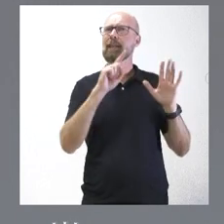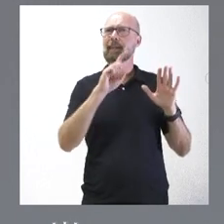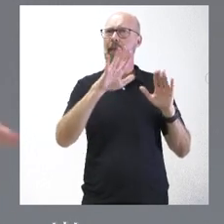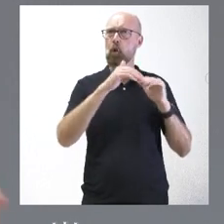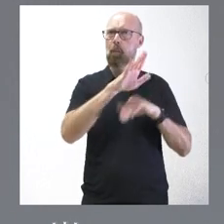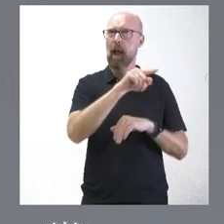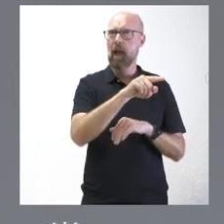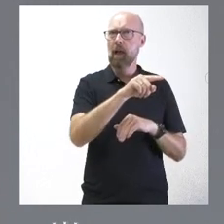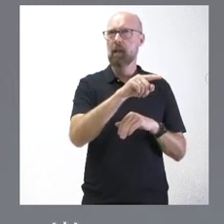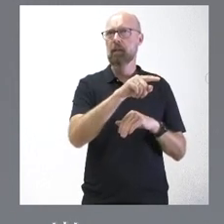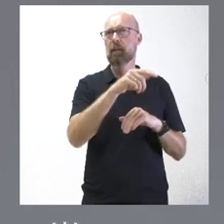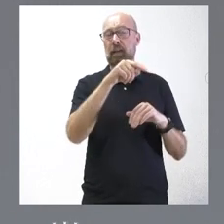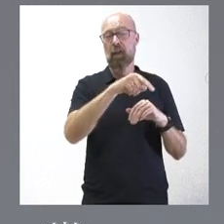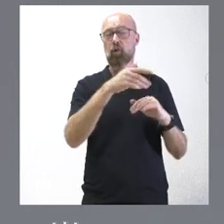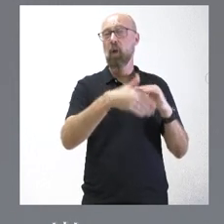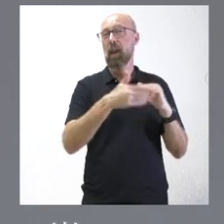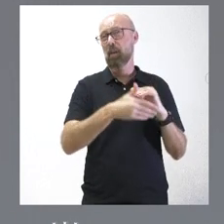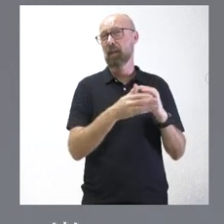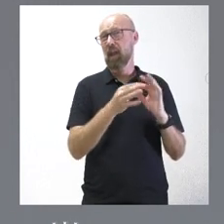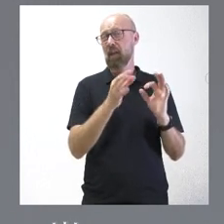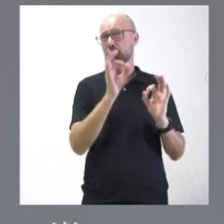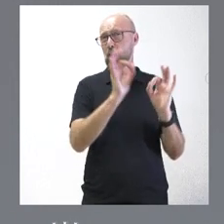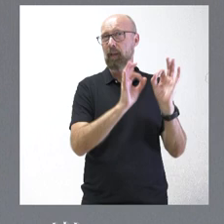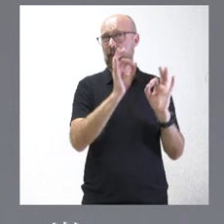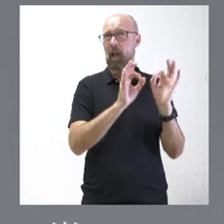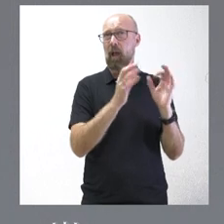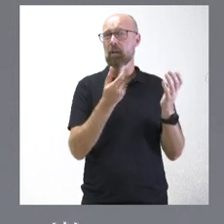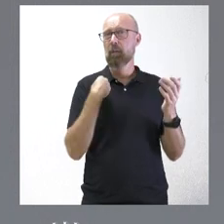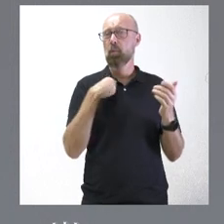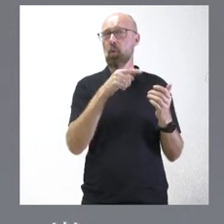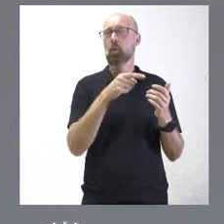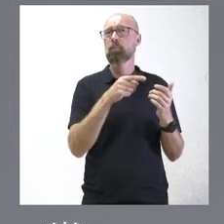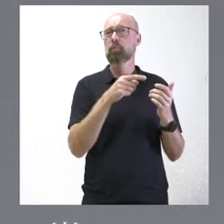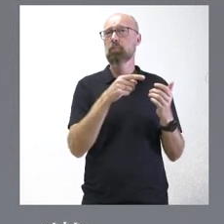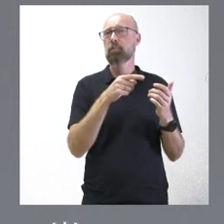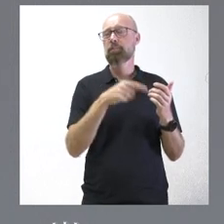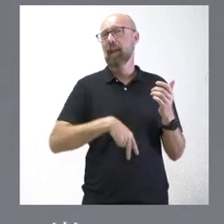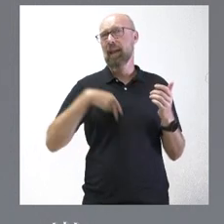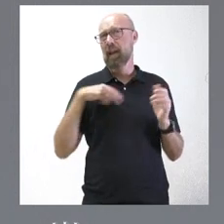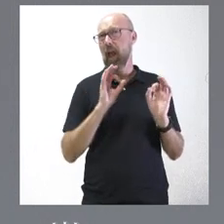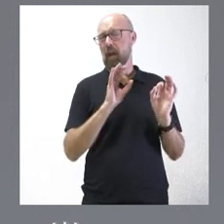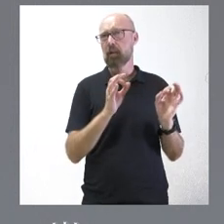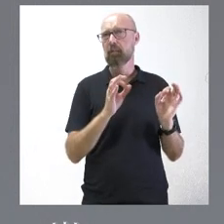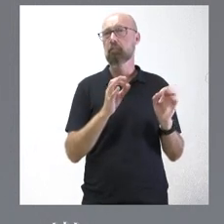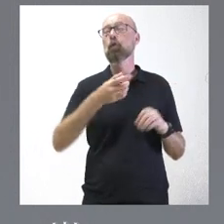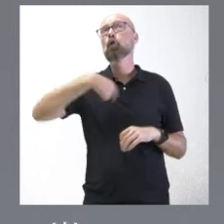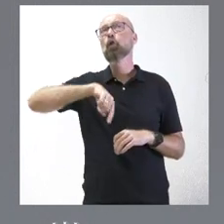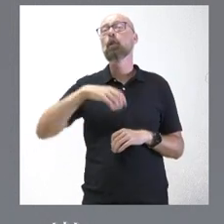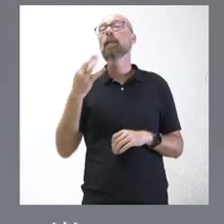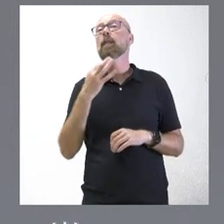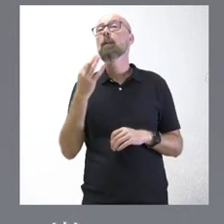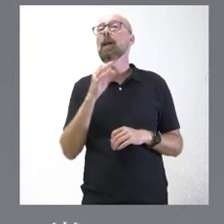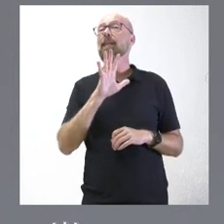que son los límites o los ratios que se establece en general deberíamos tener el